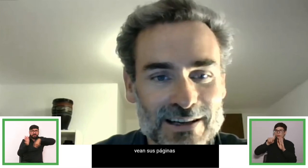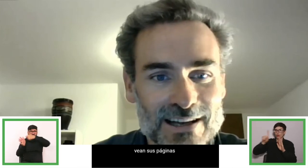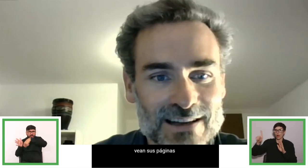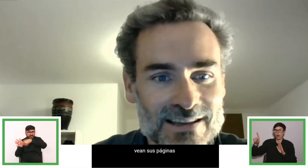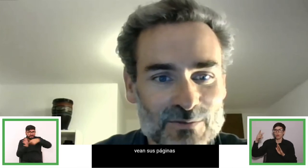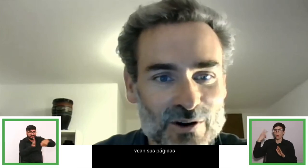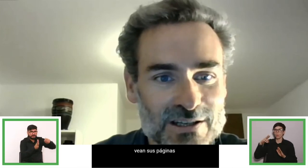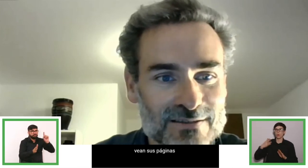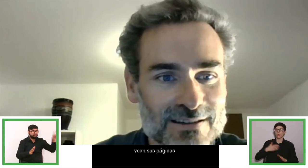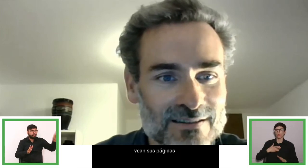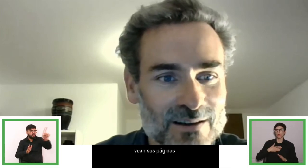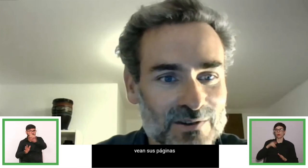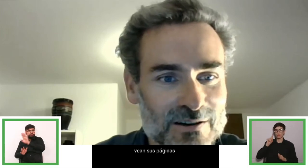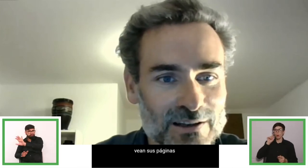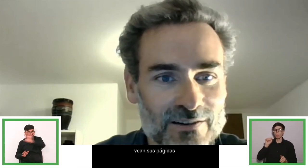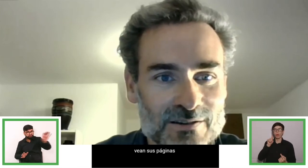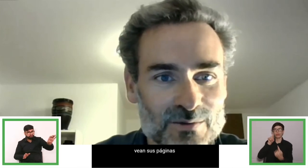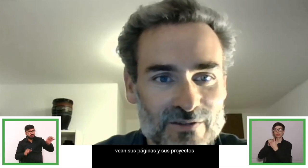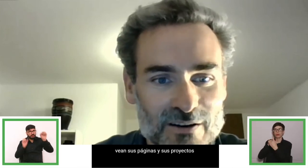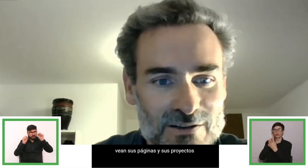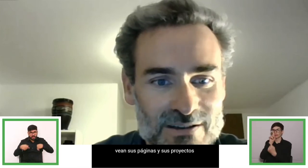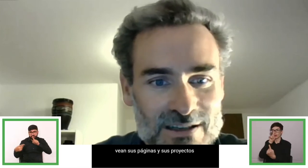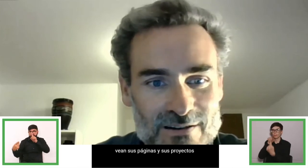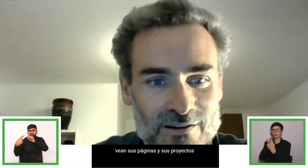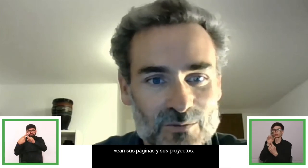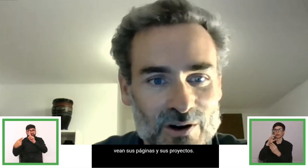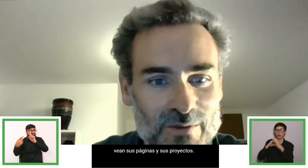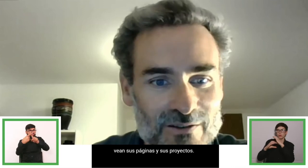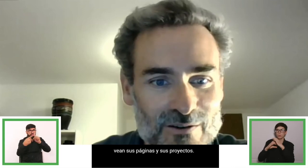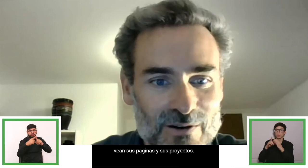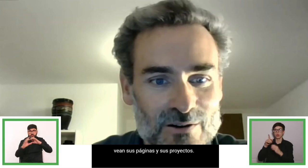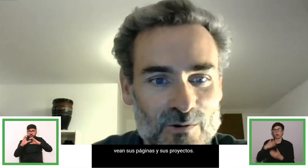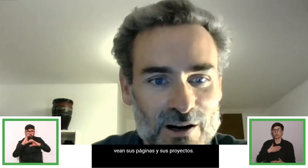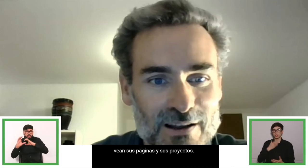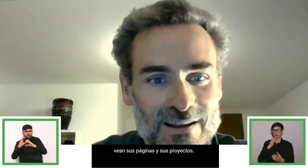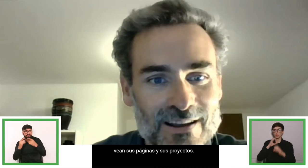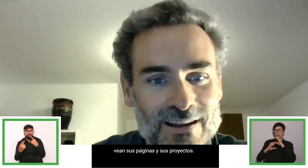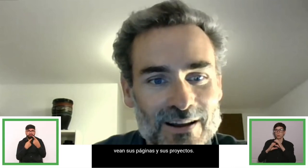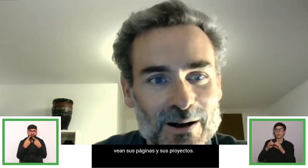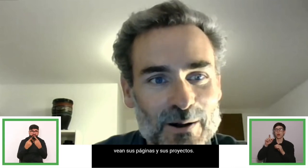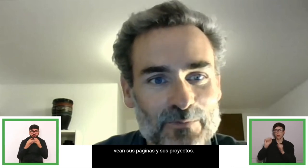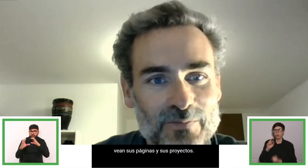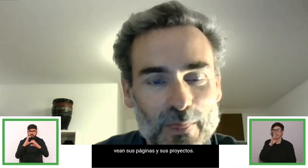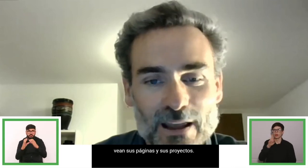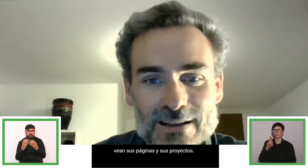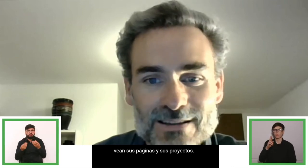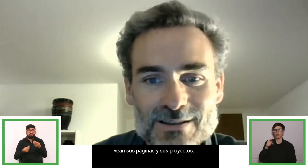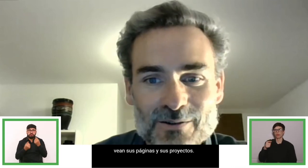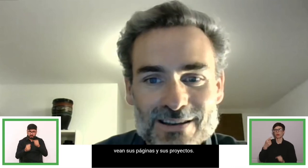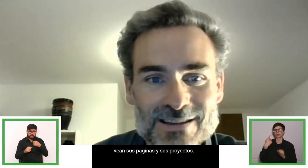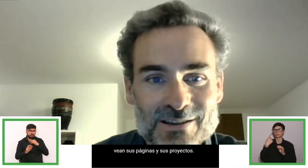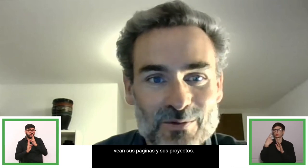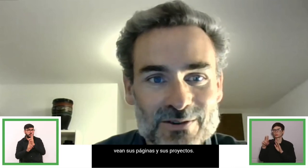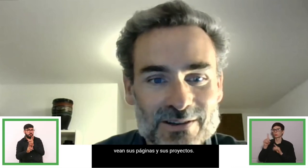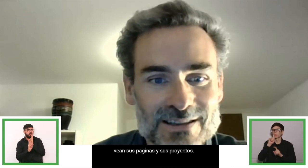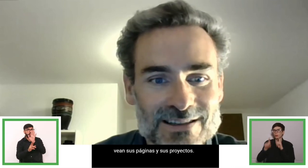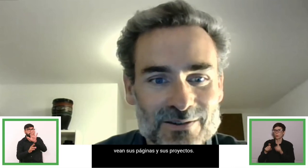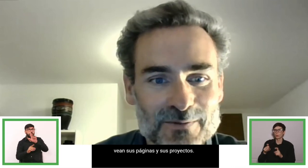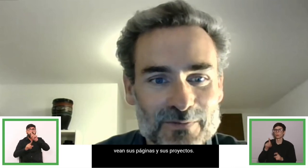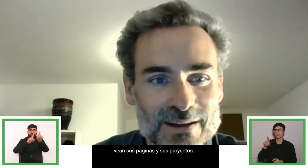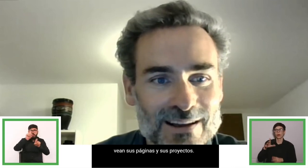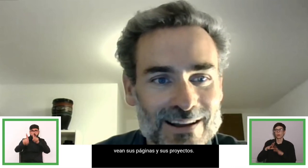están muy abiertos a conectarse, así que conéctense con ellos, respondan preguntas y van a estar muy interesantes de conocerlos y conocer de su